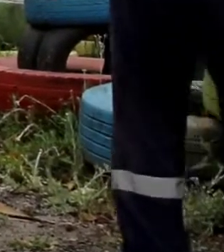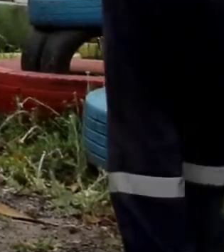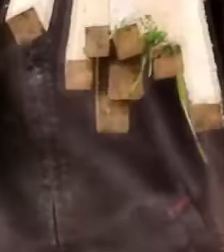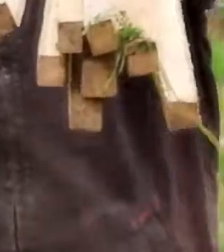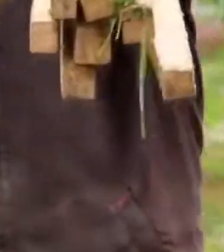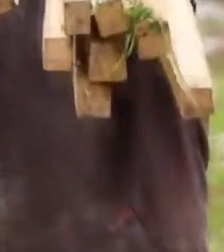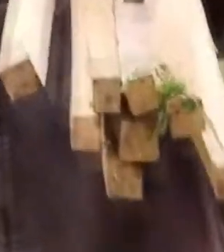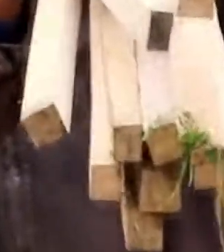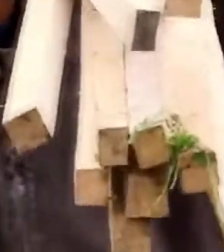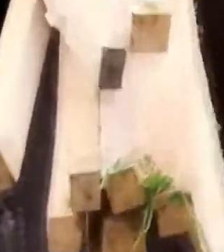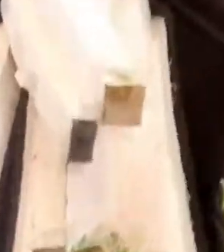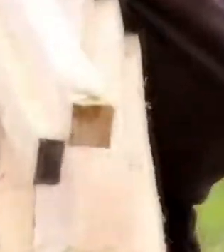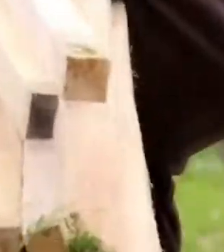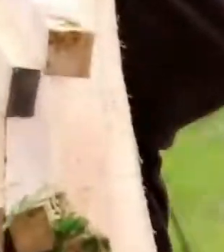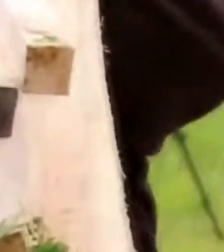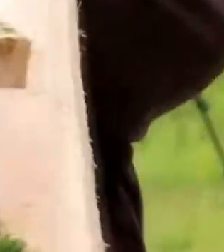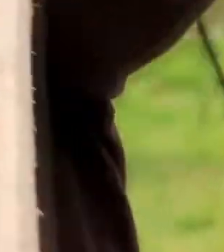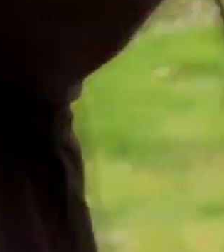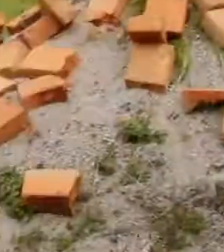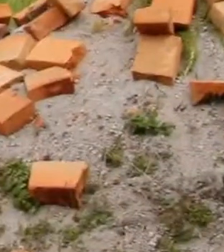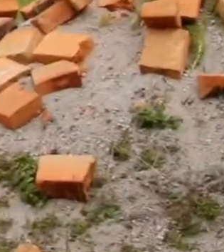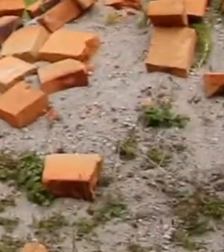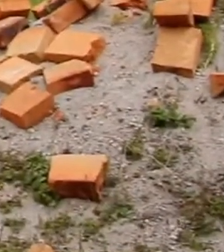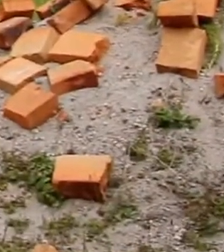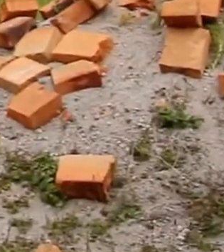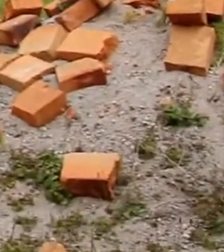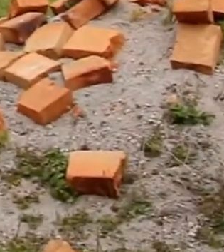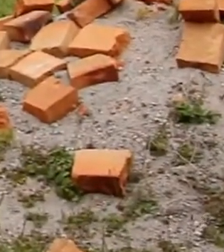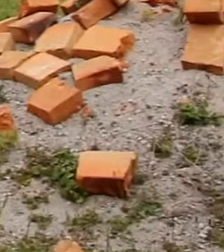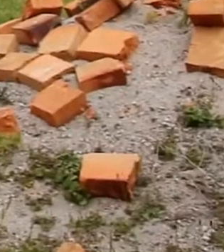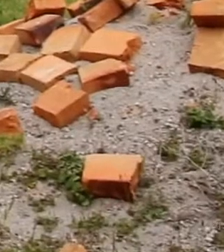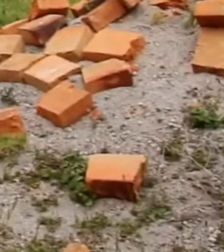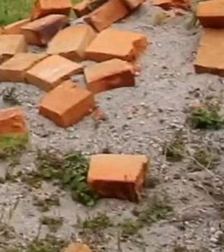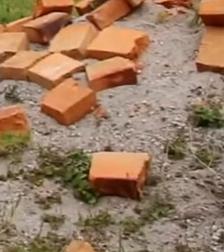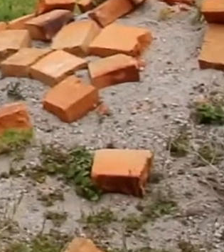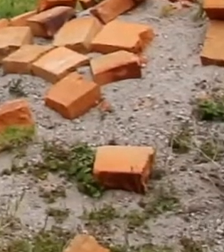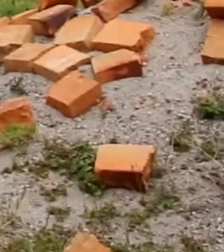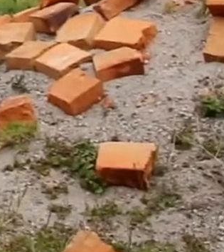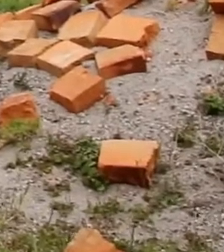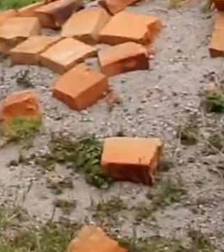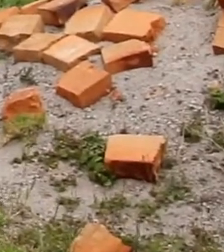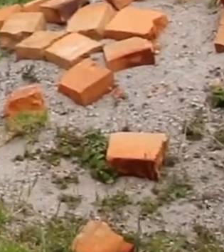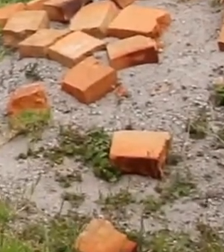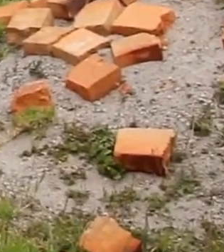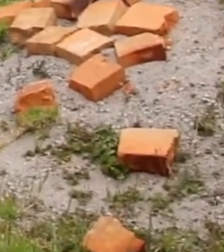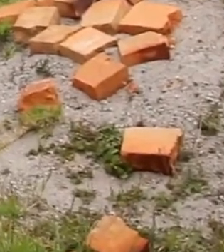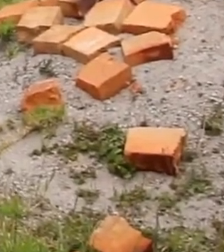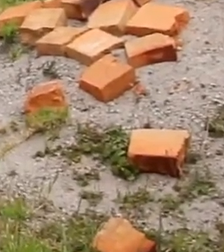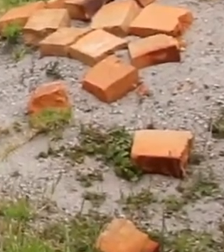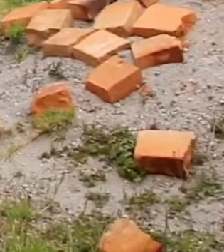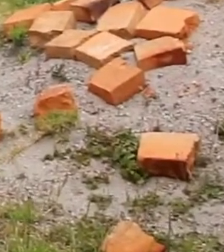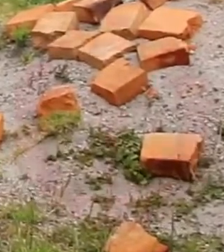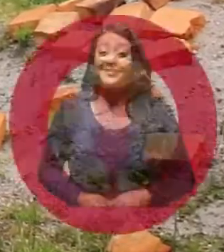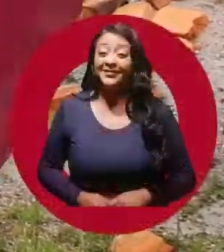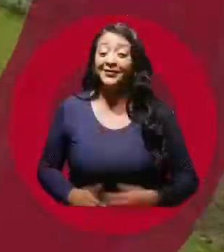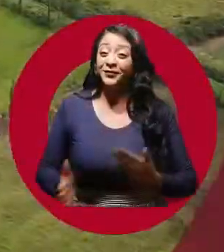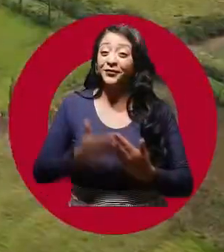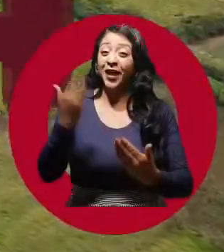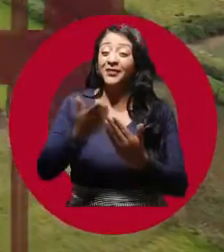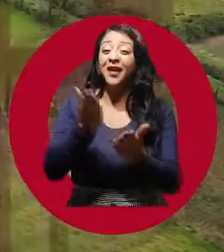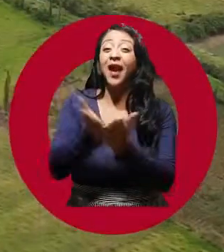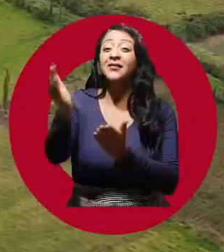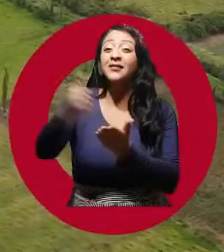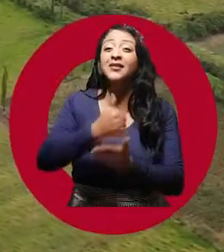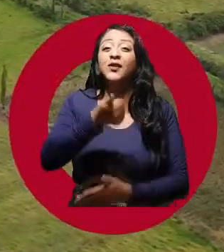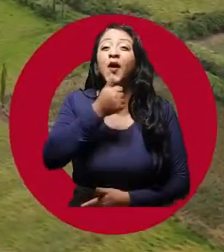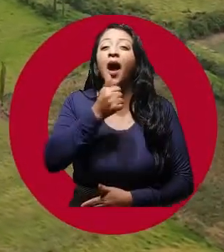Huasita, Aliachingapa, y Maikunata Kurka. Tukuy Ayuyactawa, Makipurashpami, Ayuyactapa, Huasita, Tukuchinga.